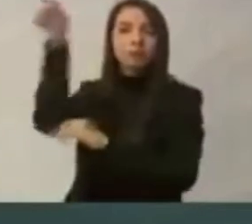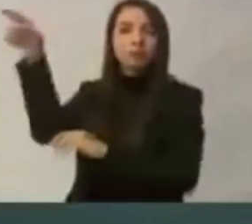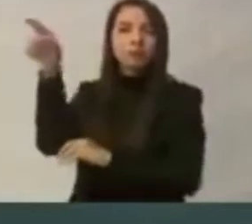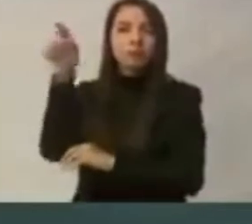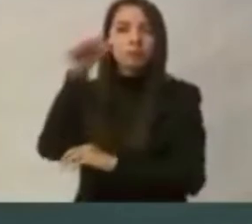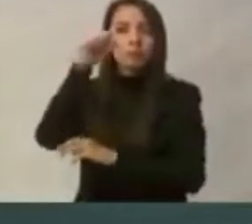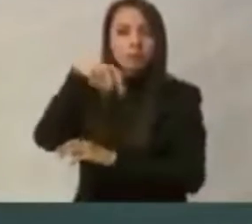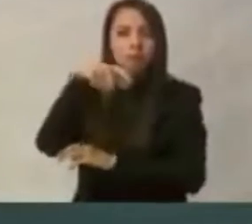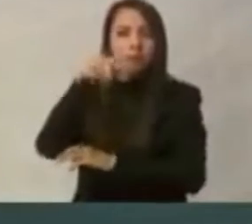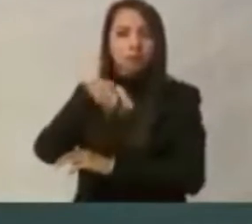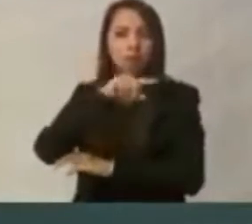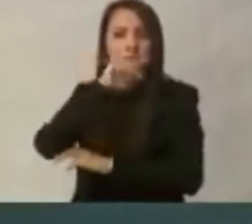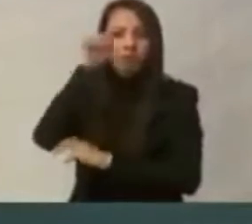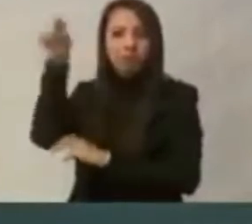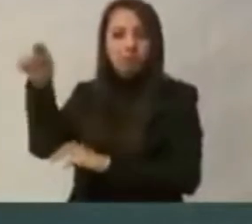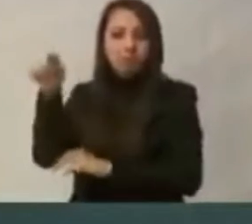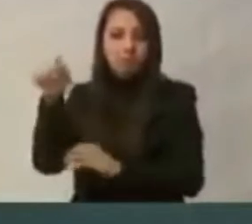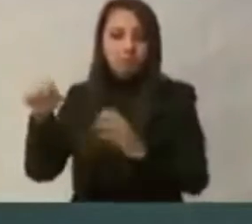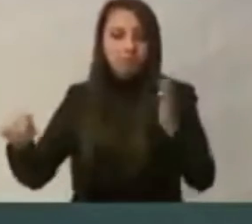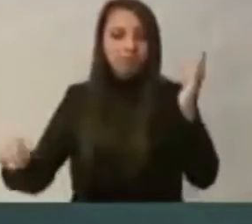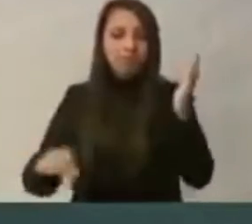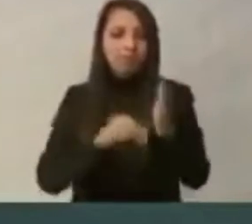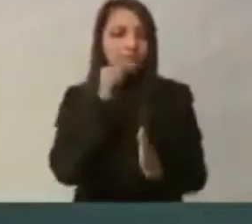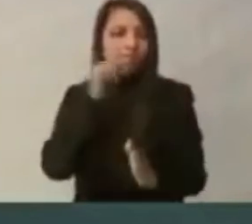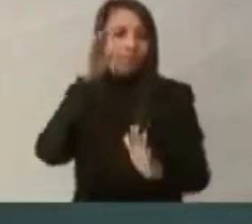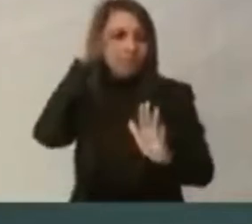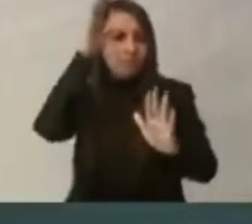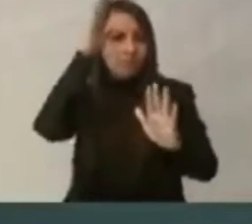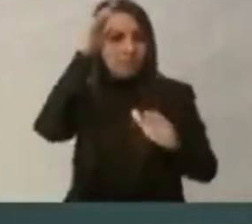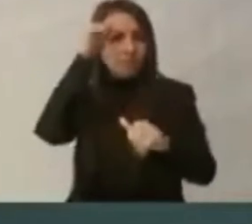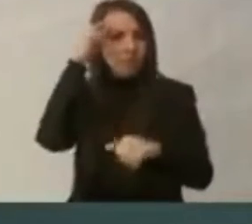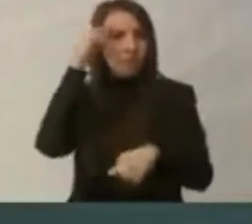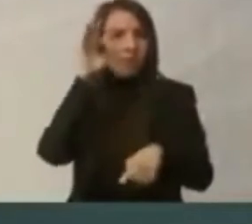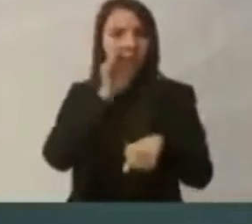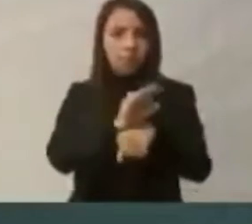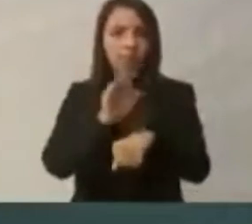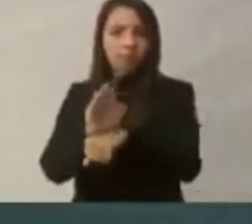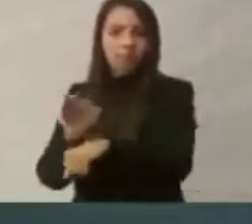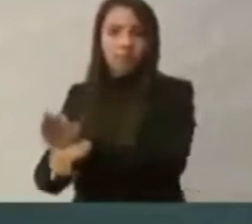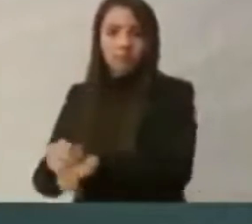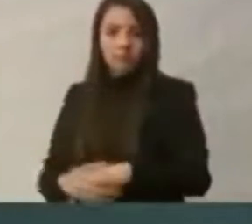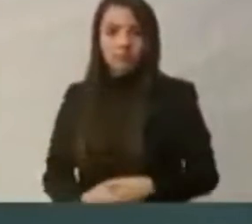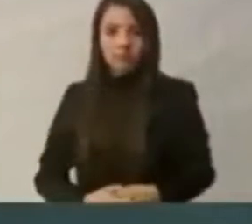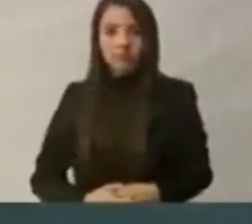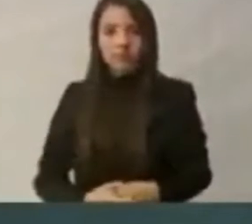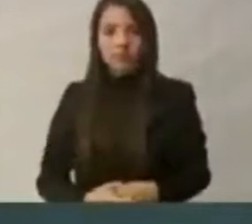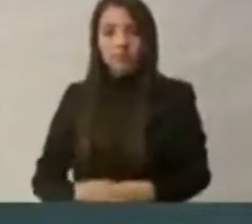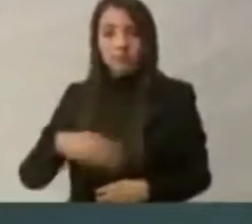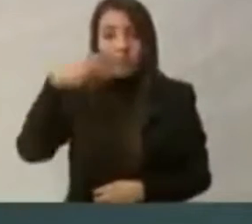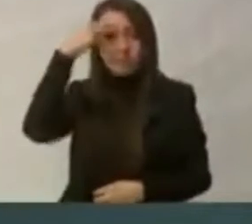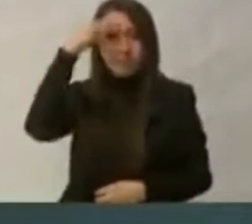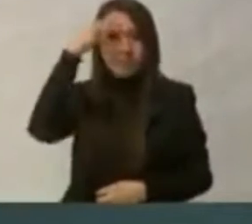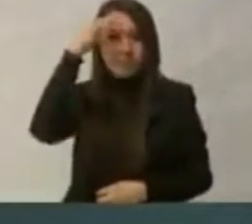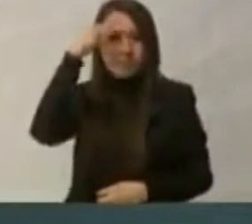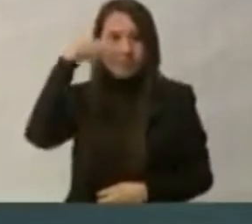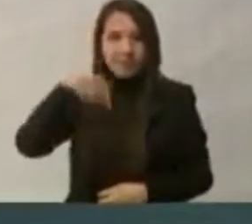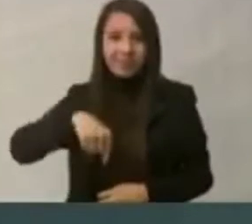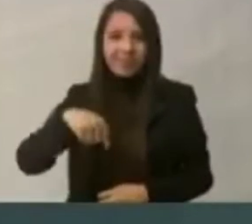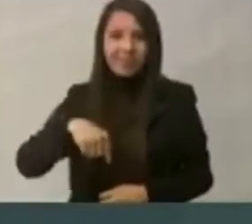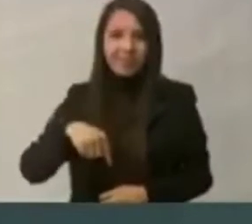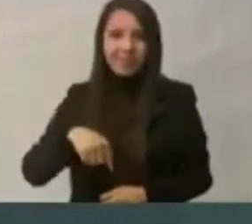firmar este acuerdo. Aquí en Mexicali, como se